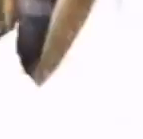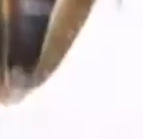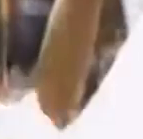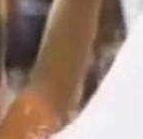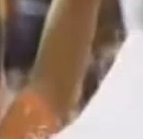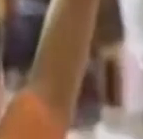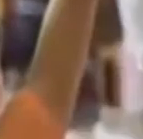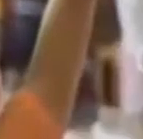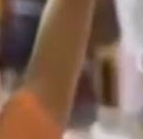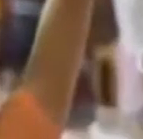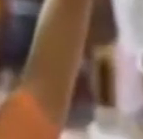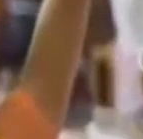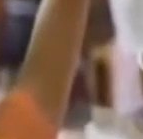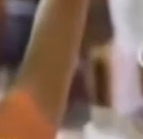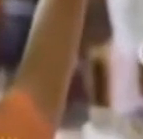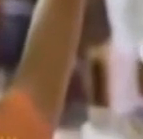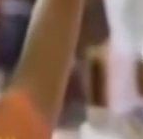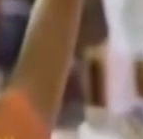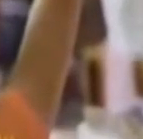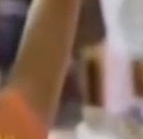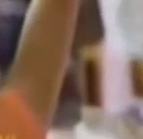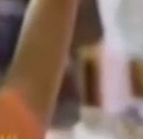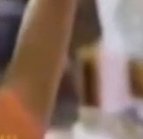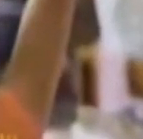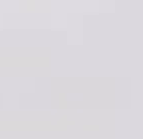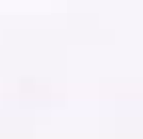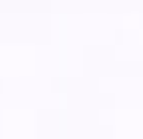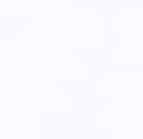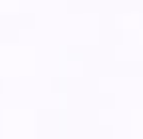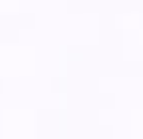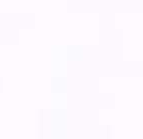A continuación, matemática, tercero básico.